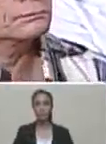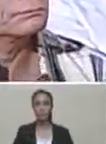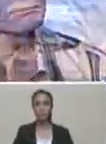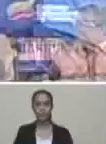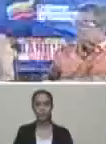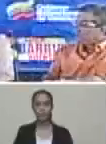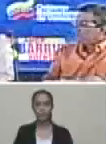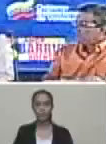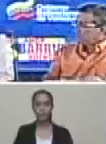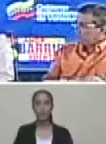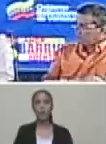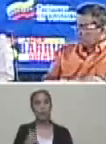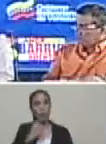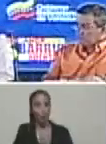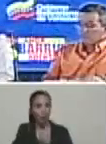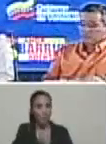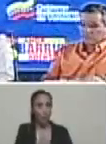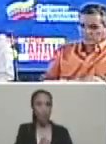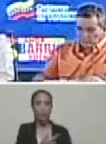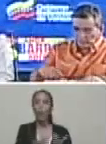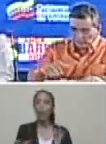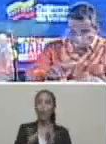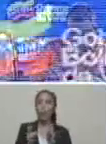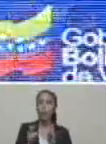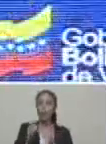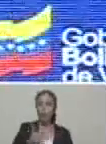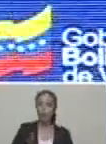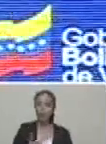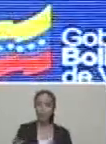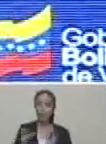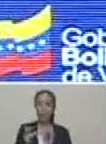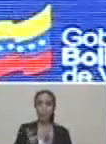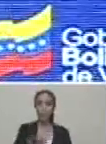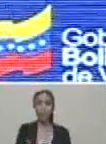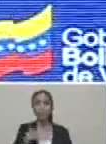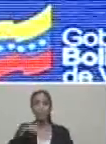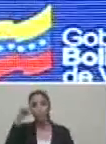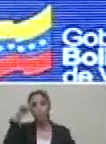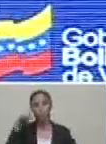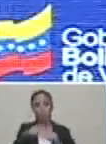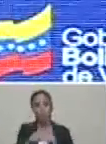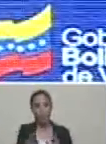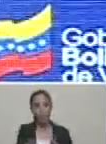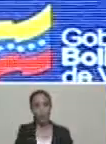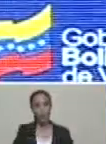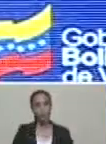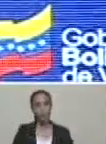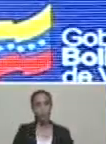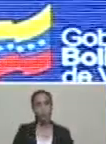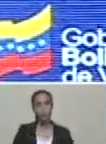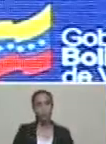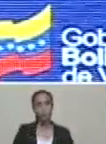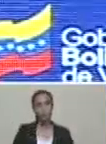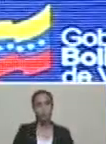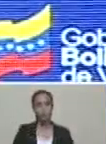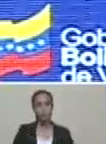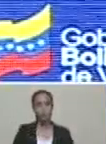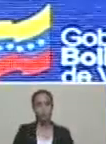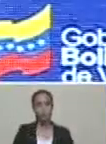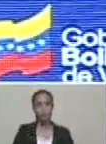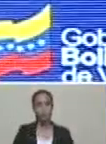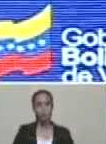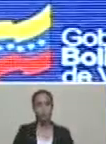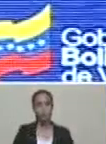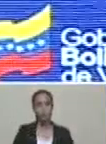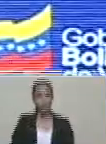Y seguir en el amor. Yo quiero dar un pase muy importante, porque son las tareas, compañero doctor Carlos Alvarado,